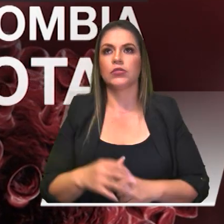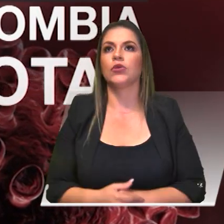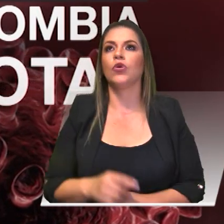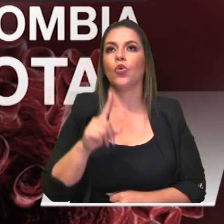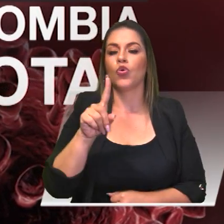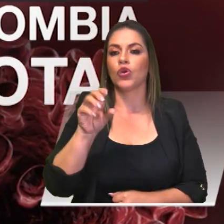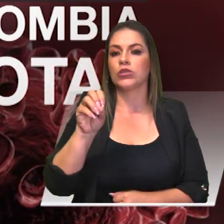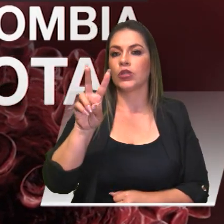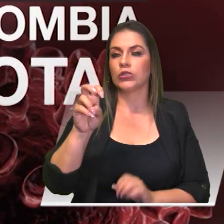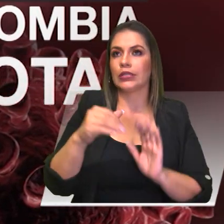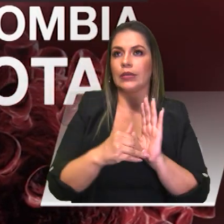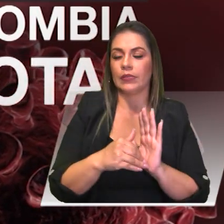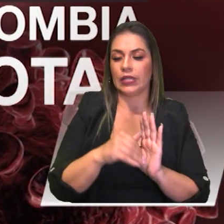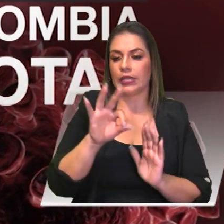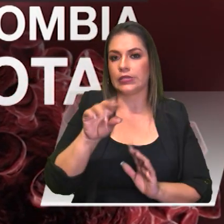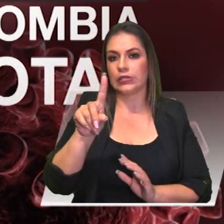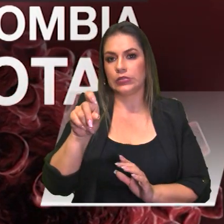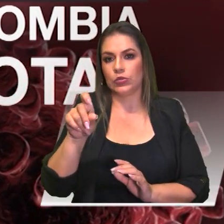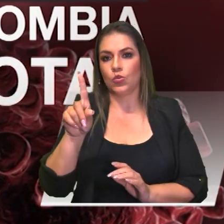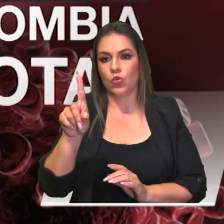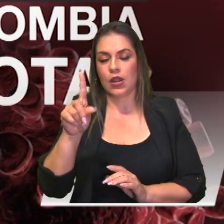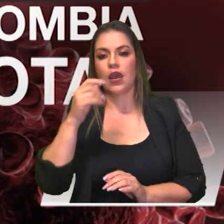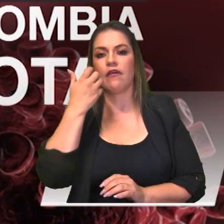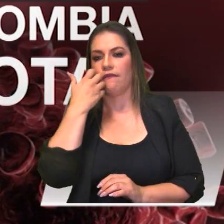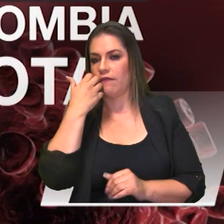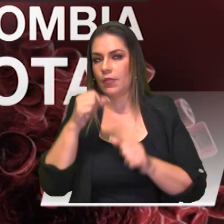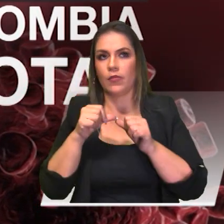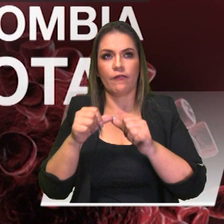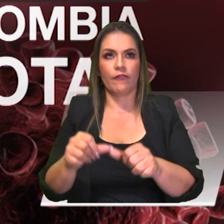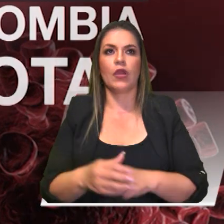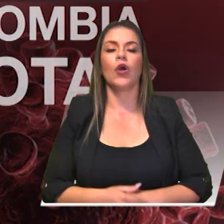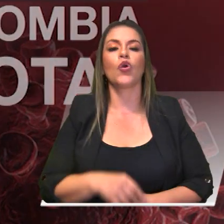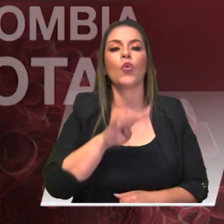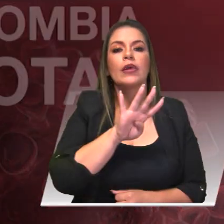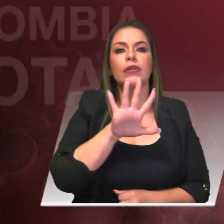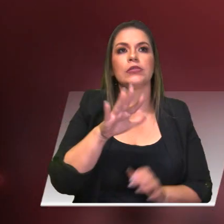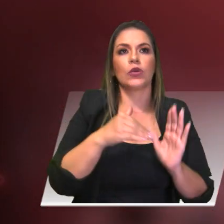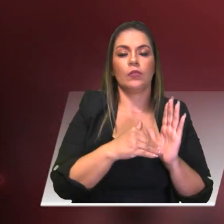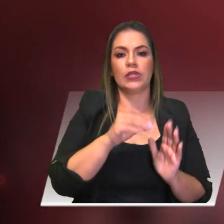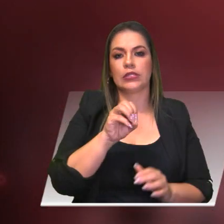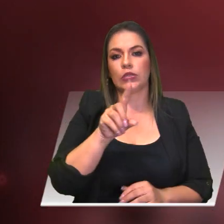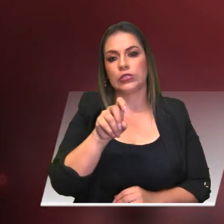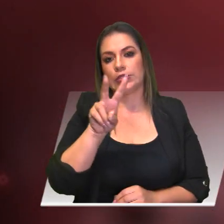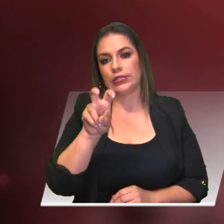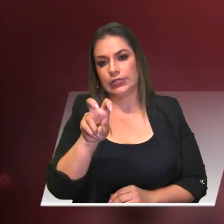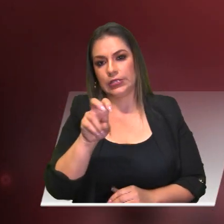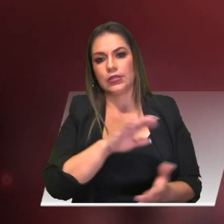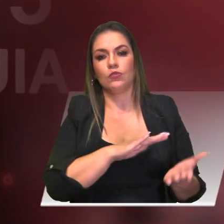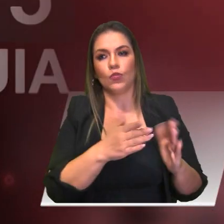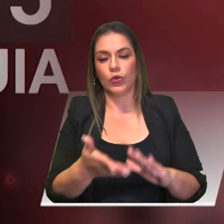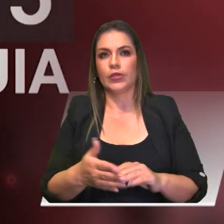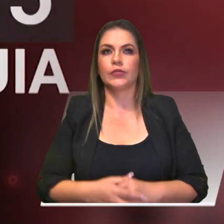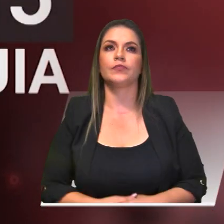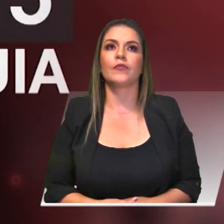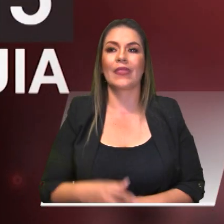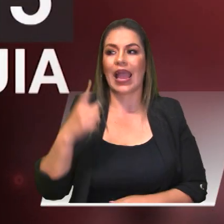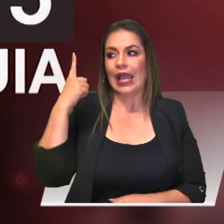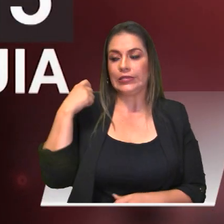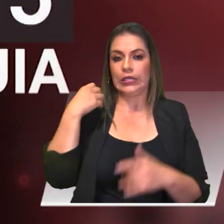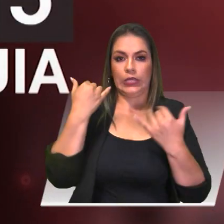107.361 permanecen contagiadas y 45.067 han perdido la vida. Entre ayer y hoy en Antioquia se